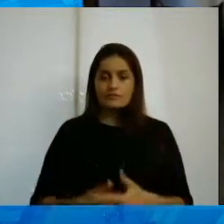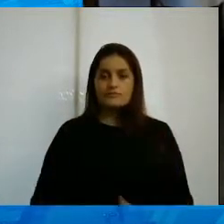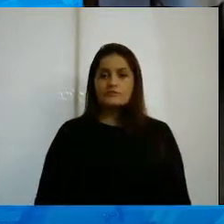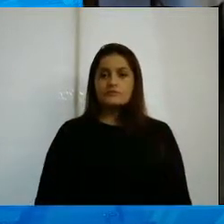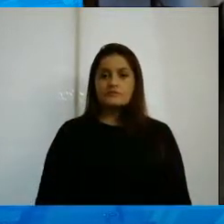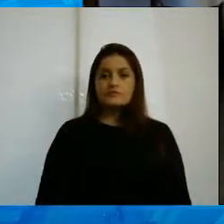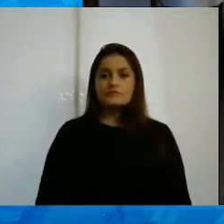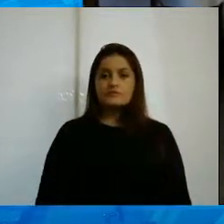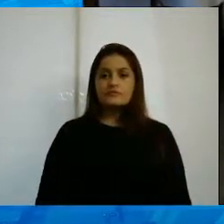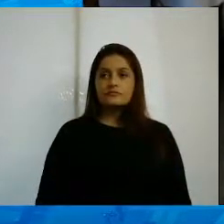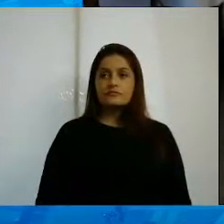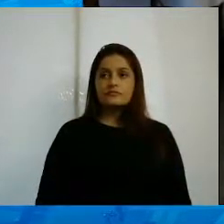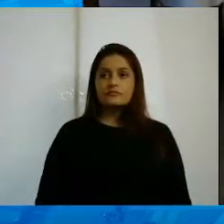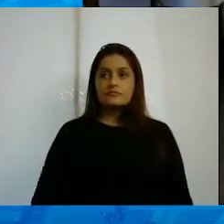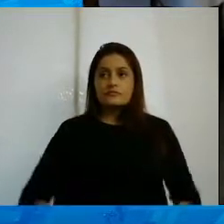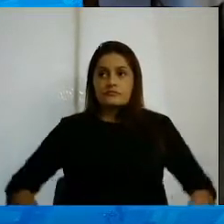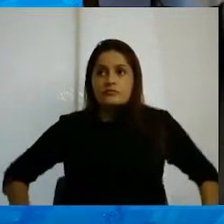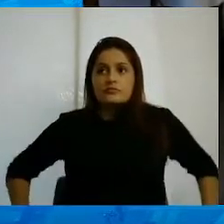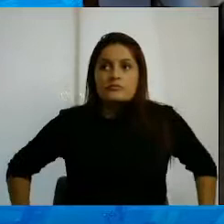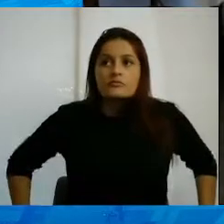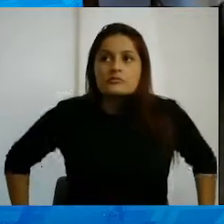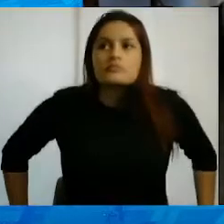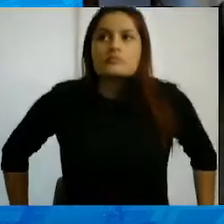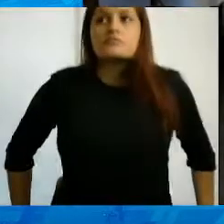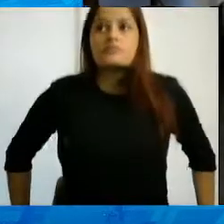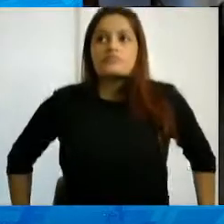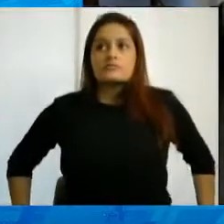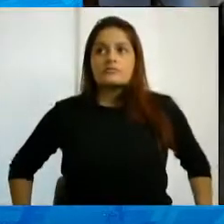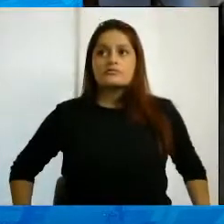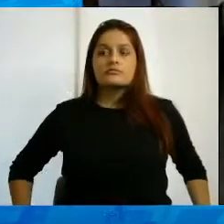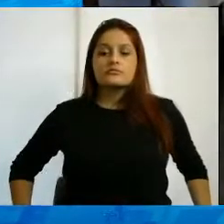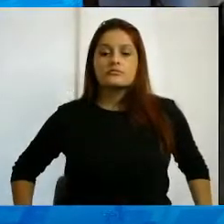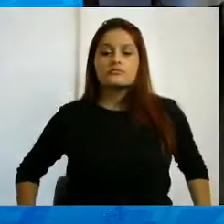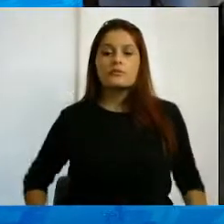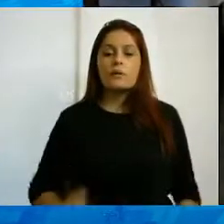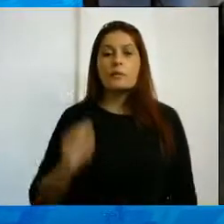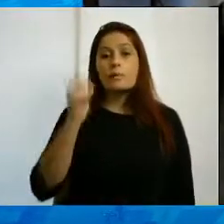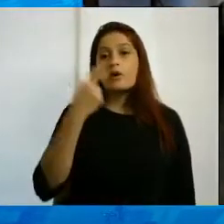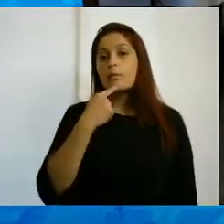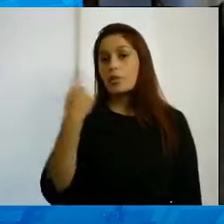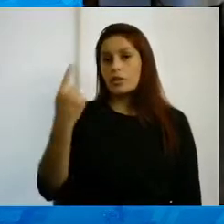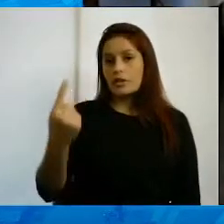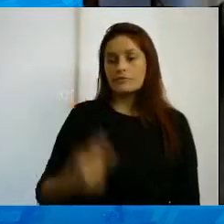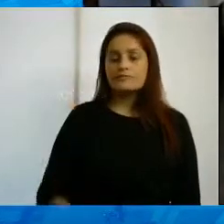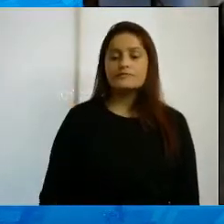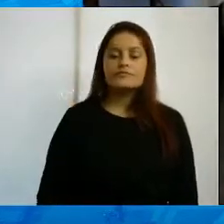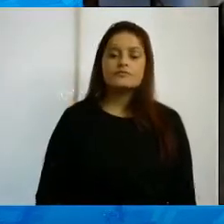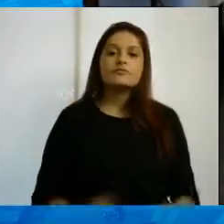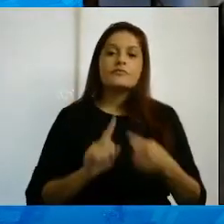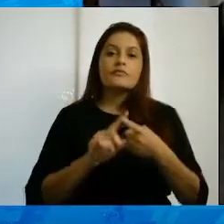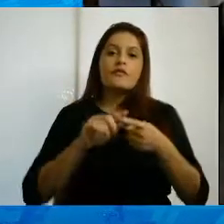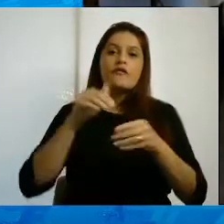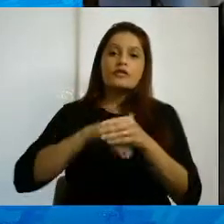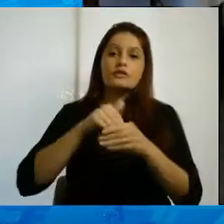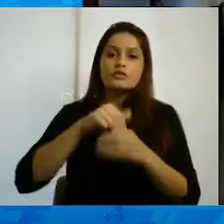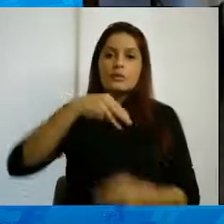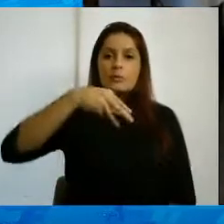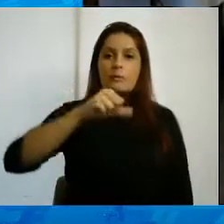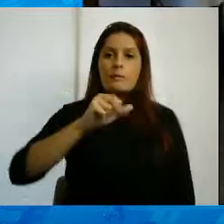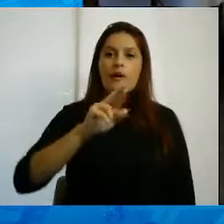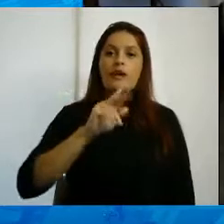Entonces, ¿el acuerdo sería para mandar la antecedente a la Contraloría para que se pronuncie con respecto? Ya, crucemos la votación. Señor